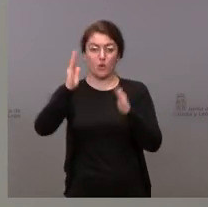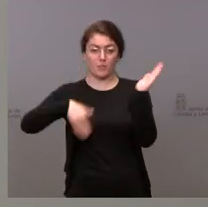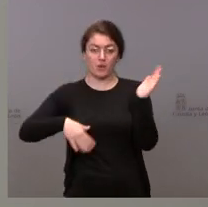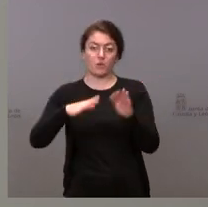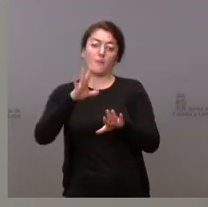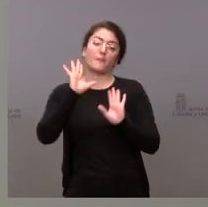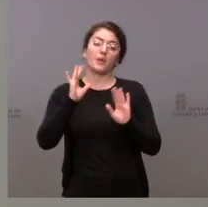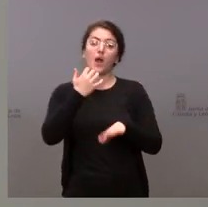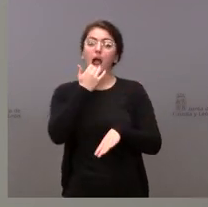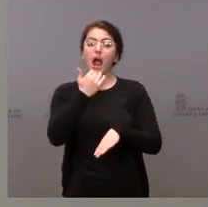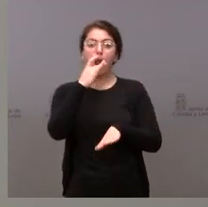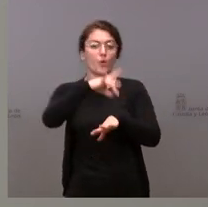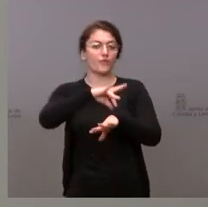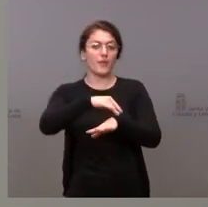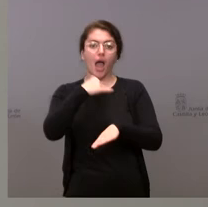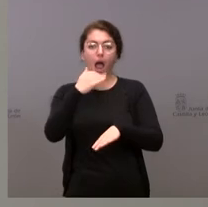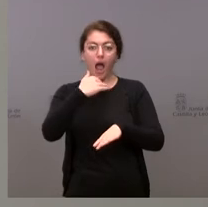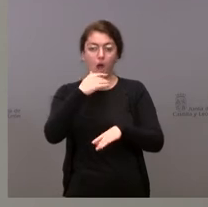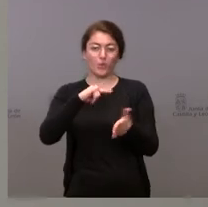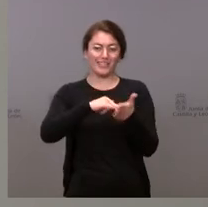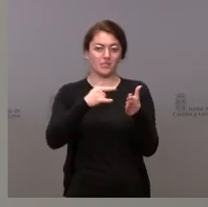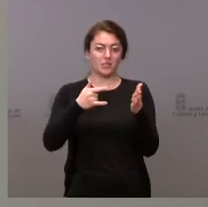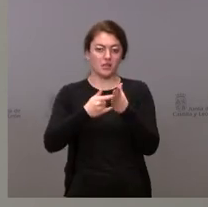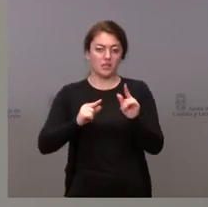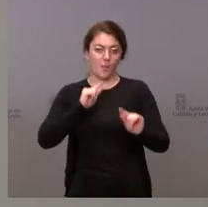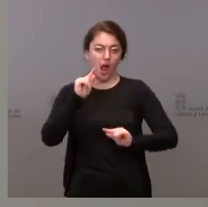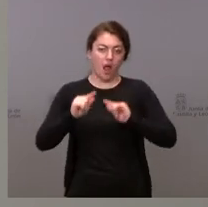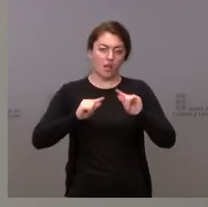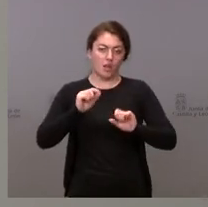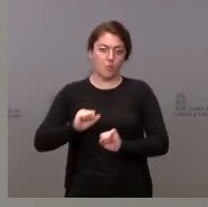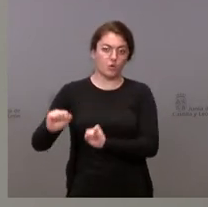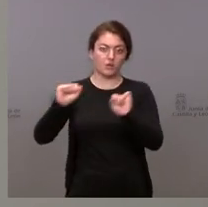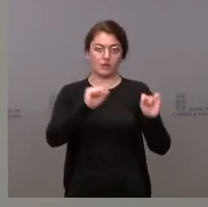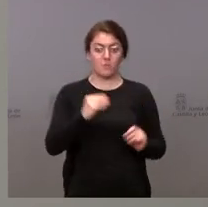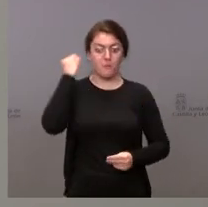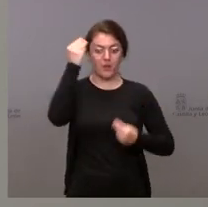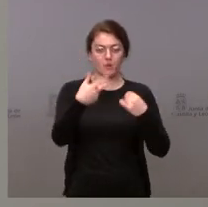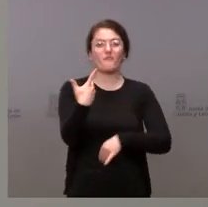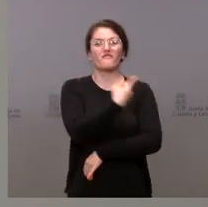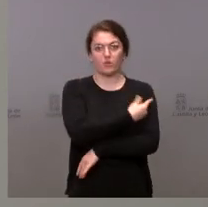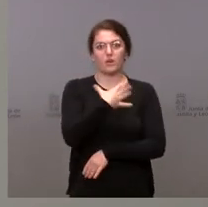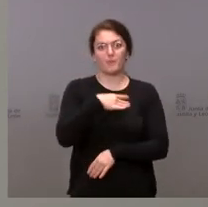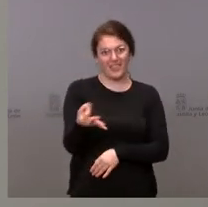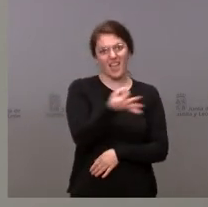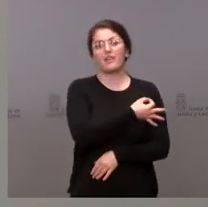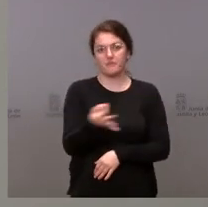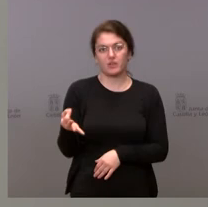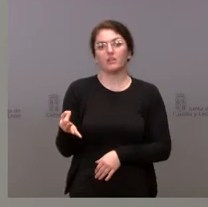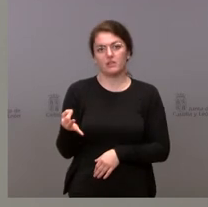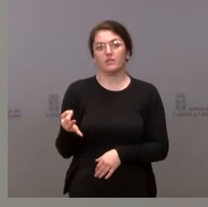suponer trastornos del sistema inmunitario y pensamos que es una vacuna que puede ser enormemente eficaz y por lo tanto vamos